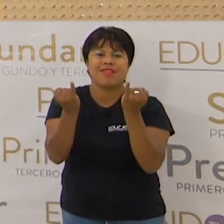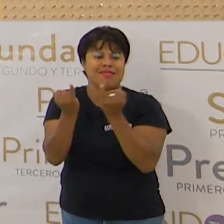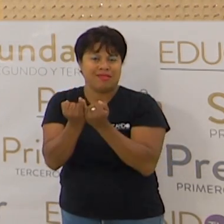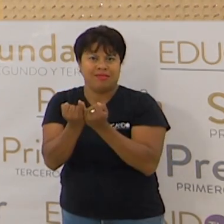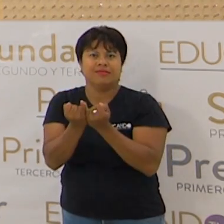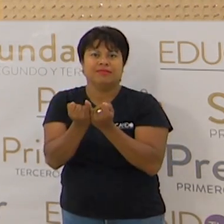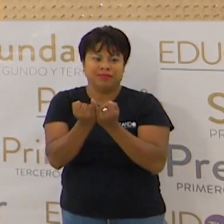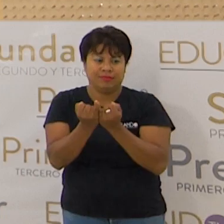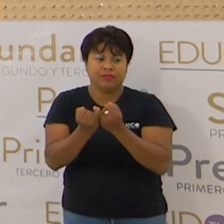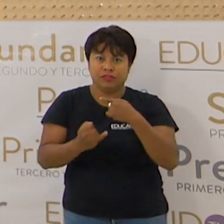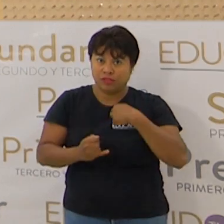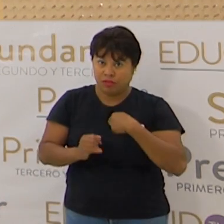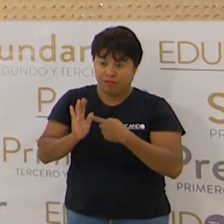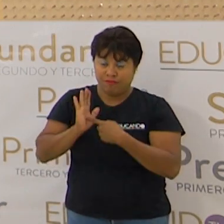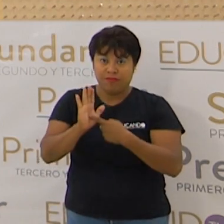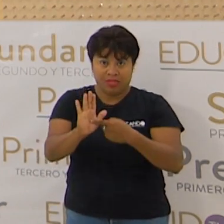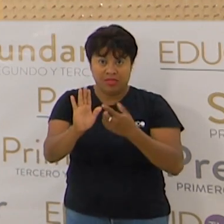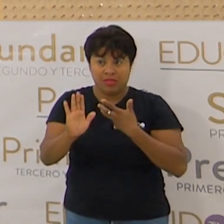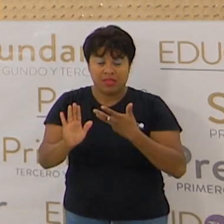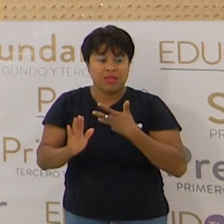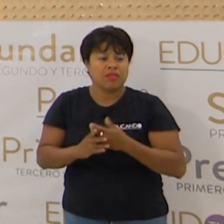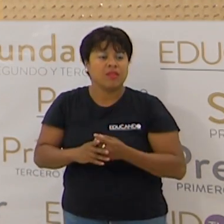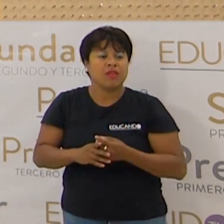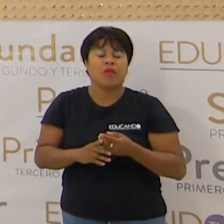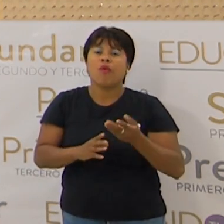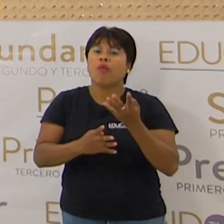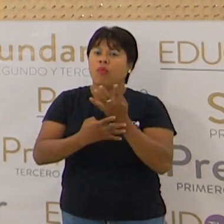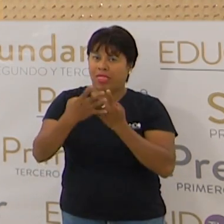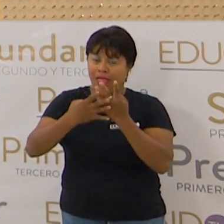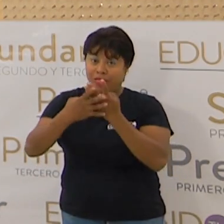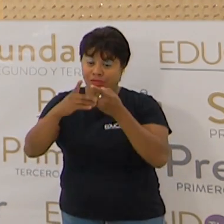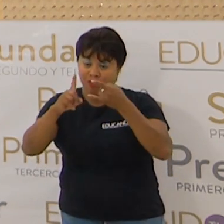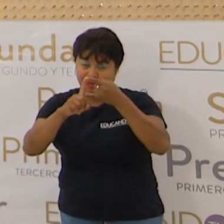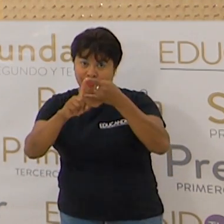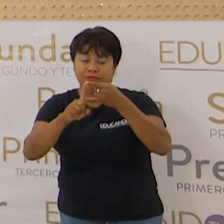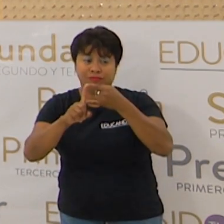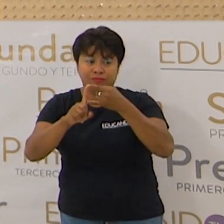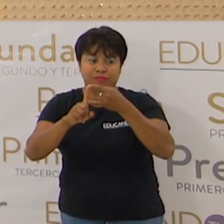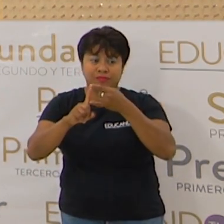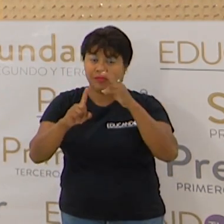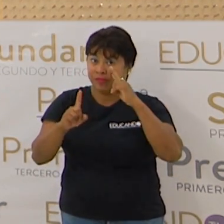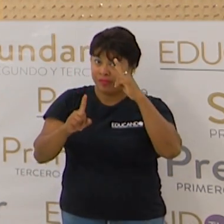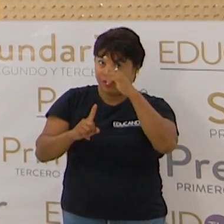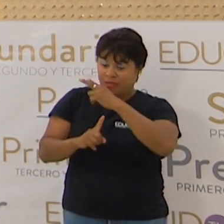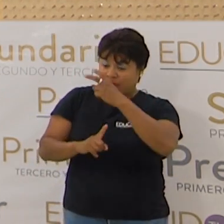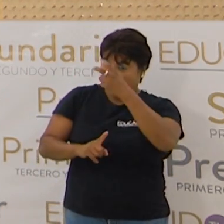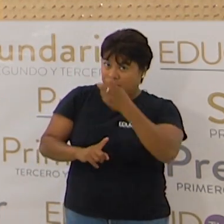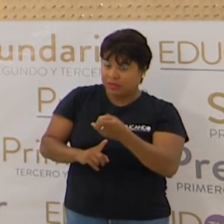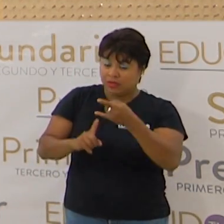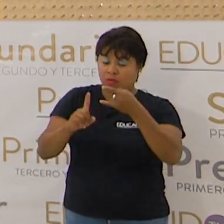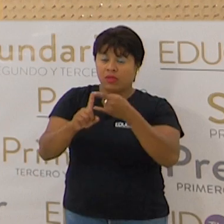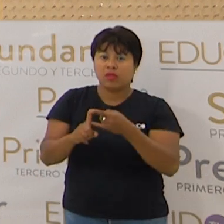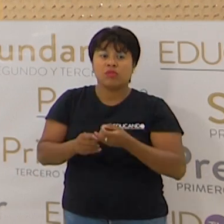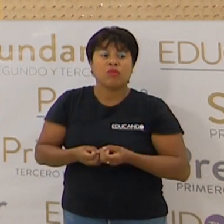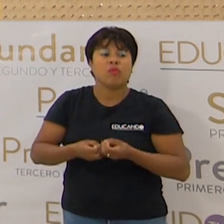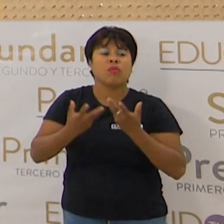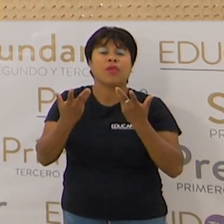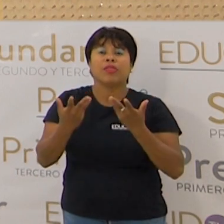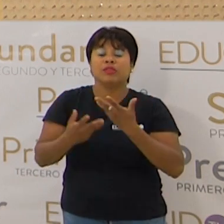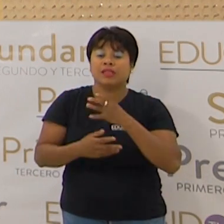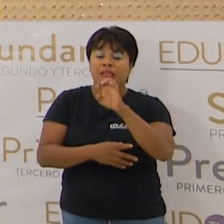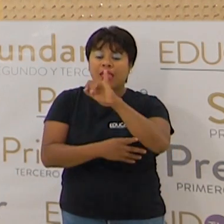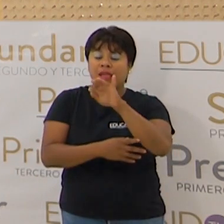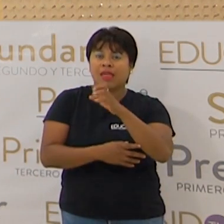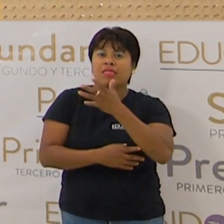iguales. Yo aquí tengo un cuadrado, ¿sí? Este cuadrado, ¿cuántos ejes de